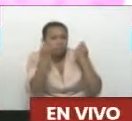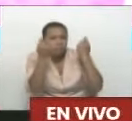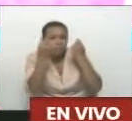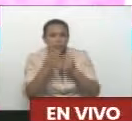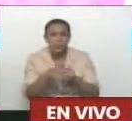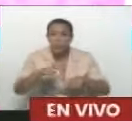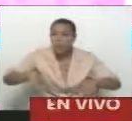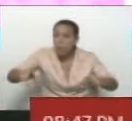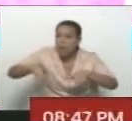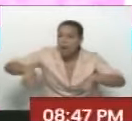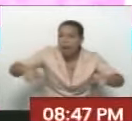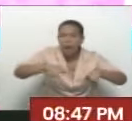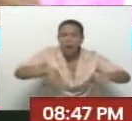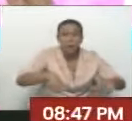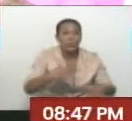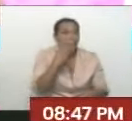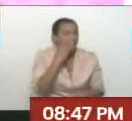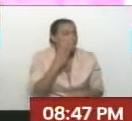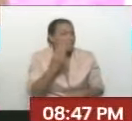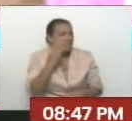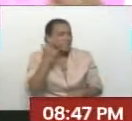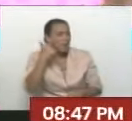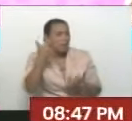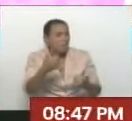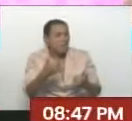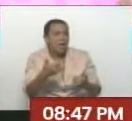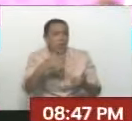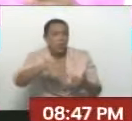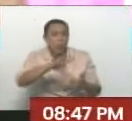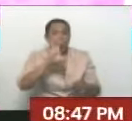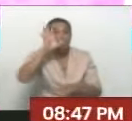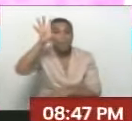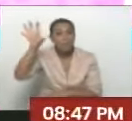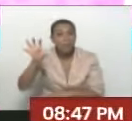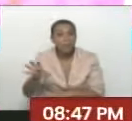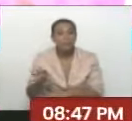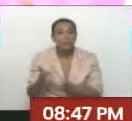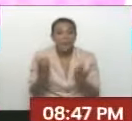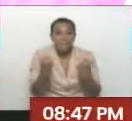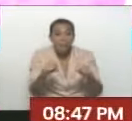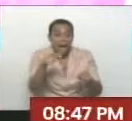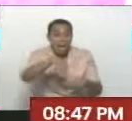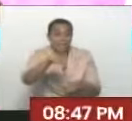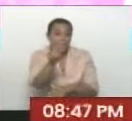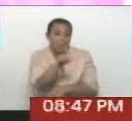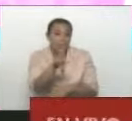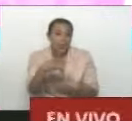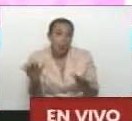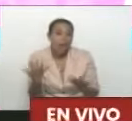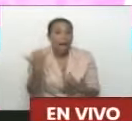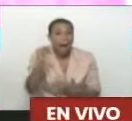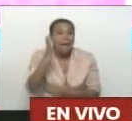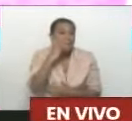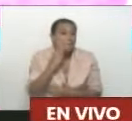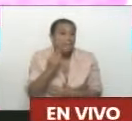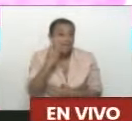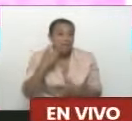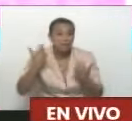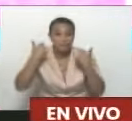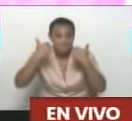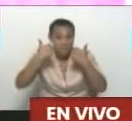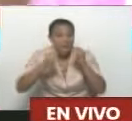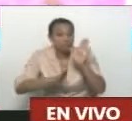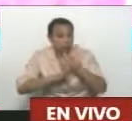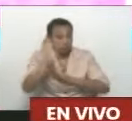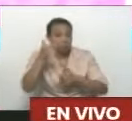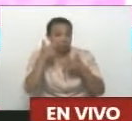estos establecimientos. Es una experiencia que además ha tenido lugar en otros países. En la práctica aquí en Venezuela hay experiencias exitosas